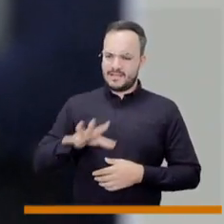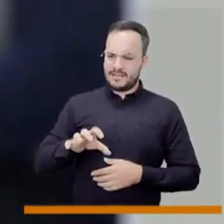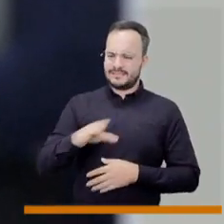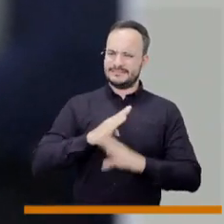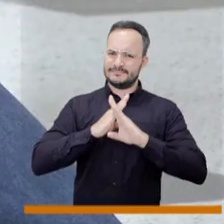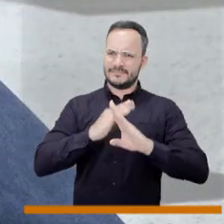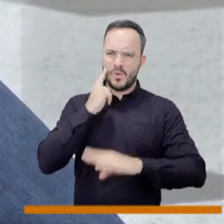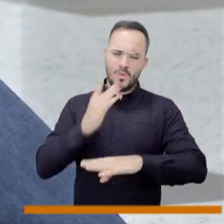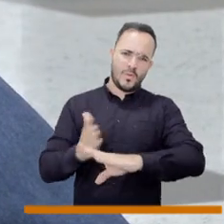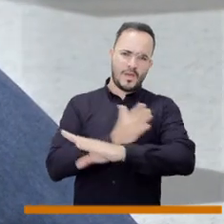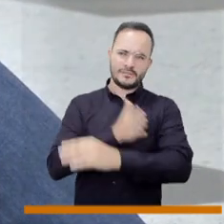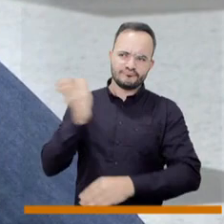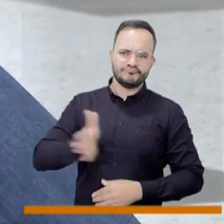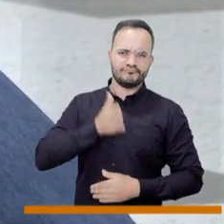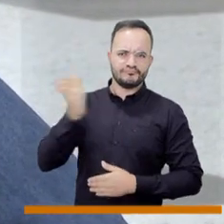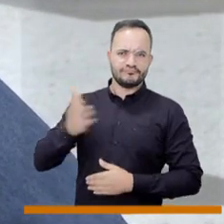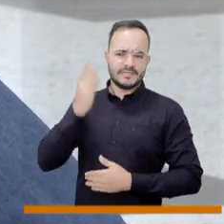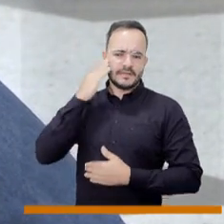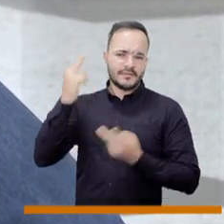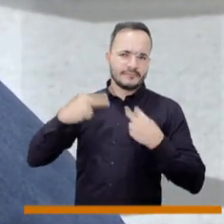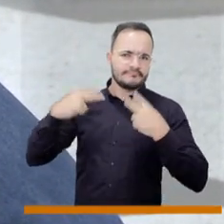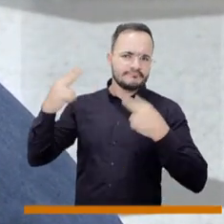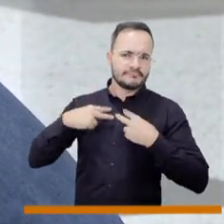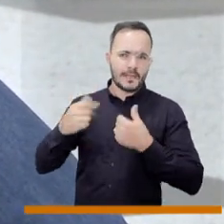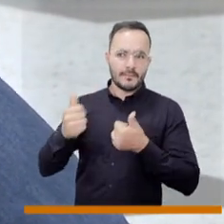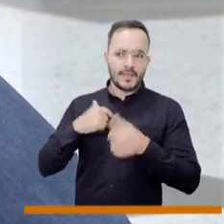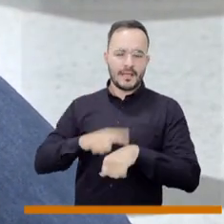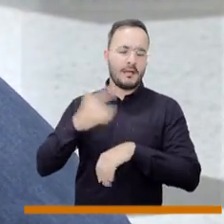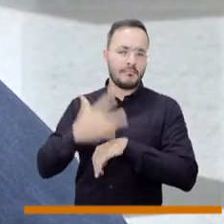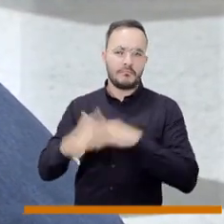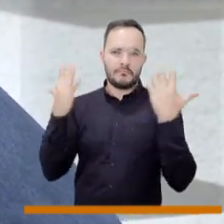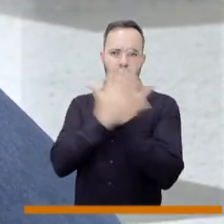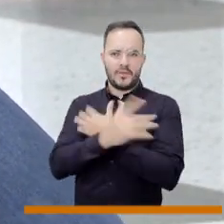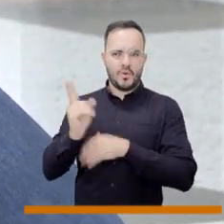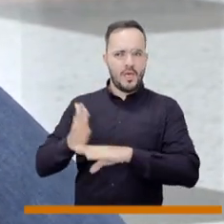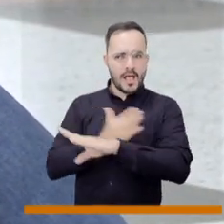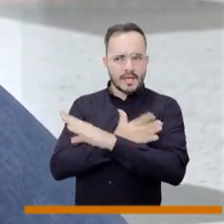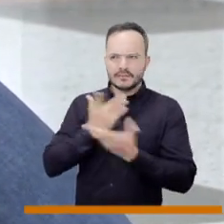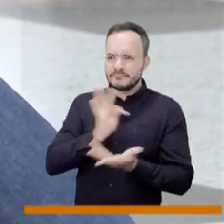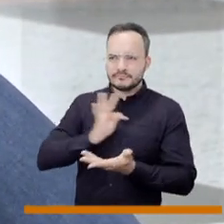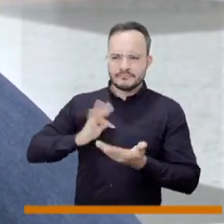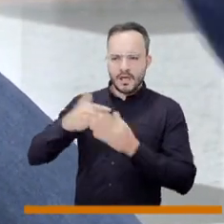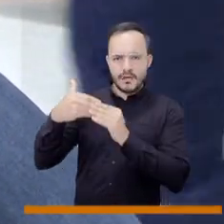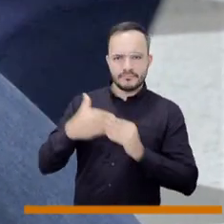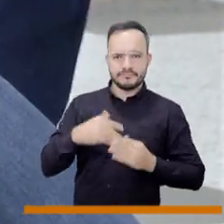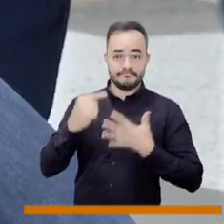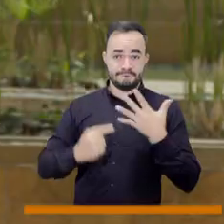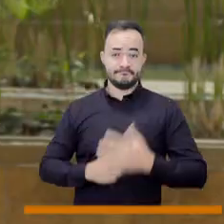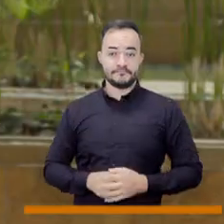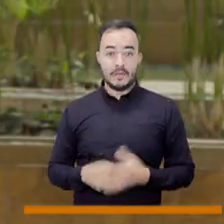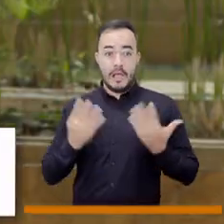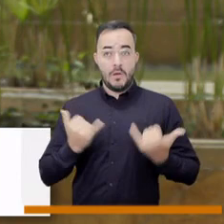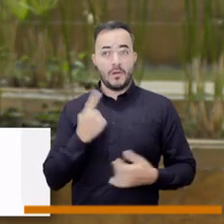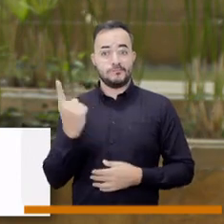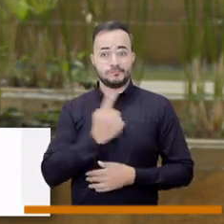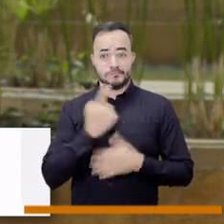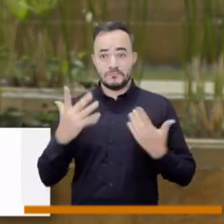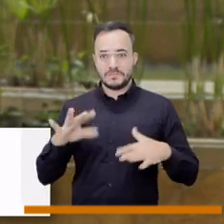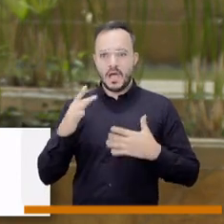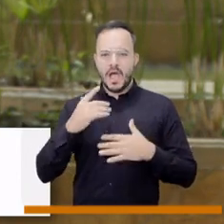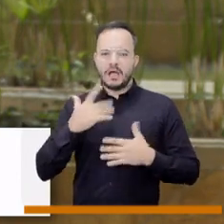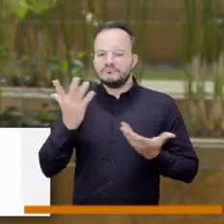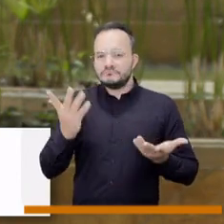vez más mujeres accedan a controles diagnósticos y tratamientos oportunos y efectivos. Ya contamos no solamente con